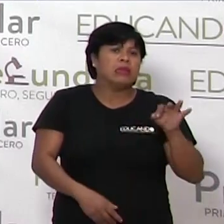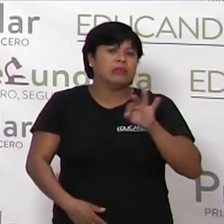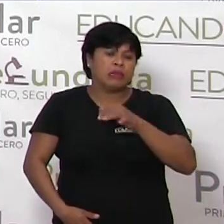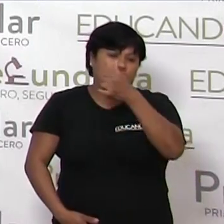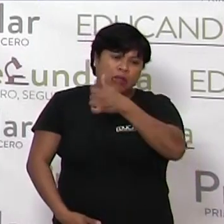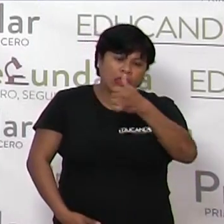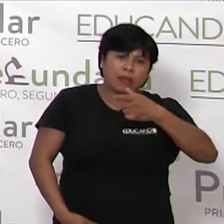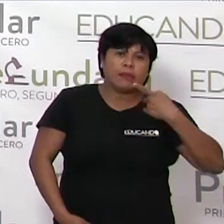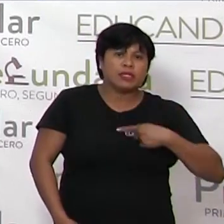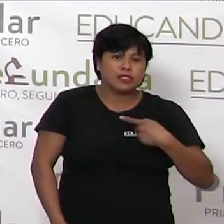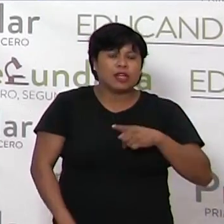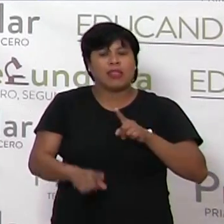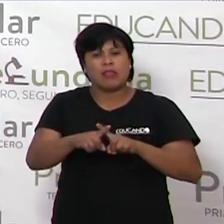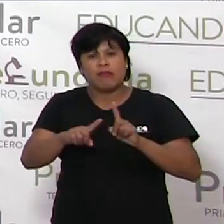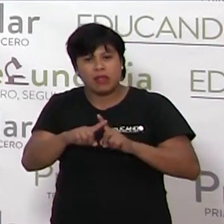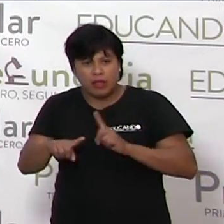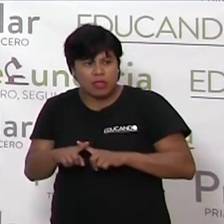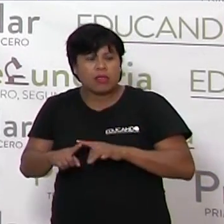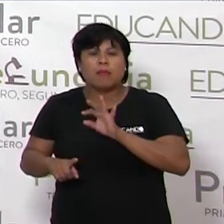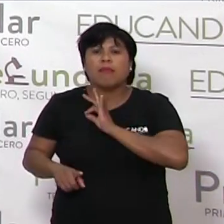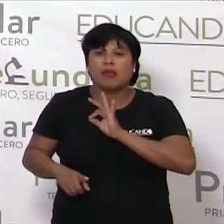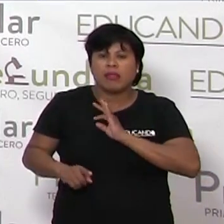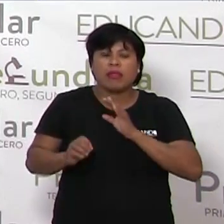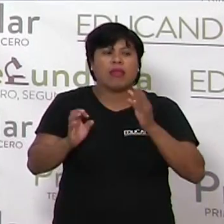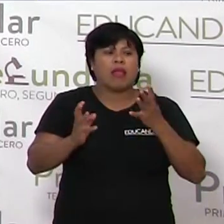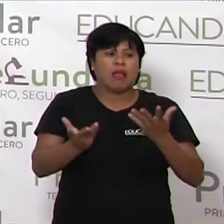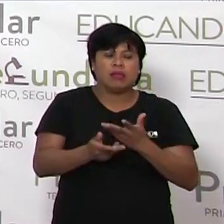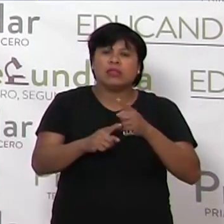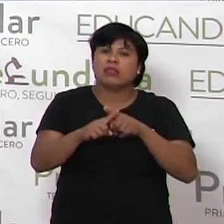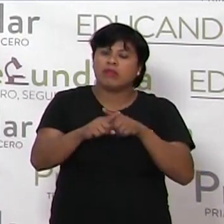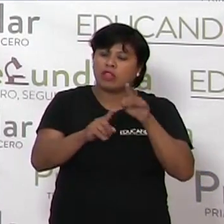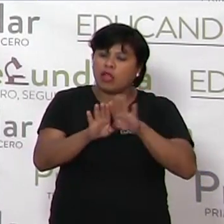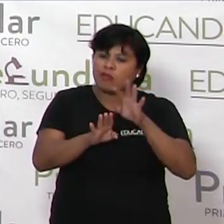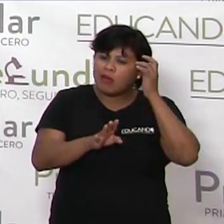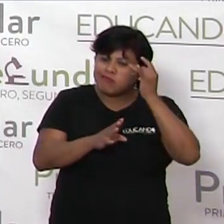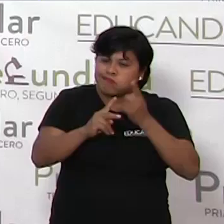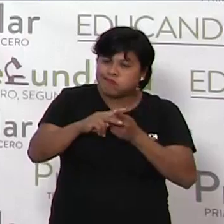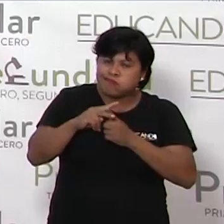familiares. Cada persona es diferente y cada quien hace